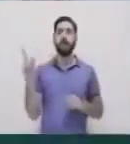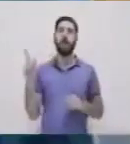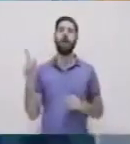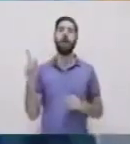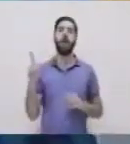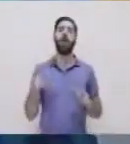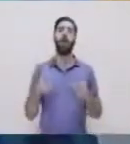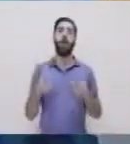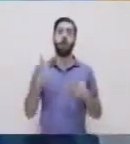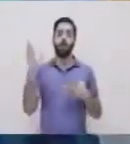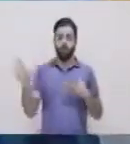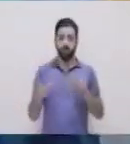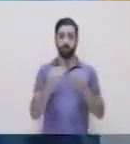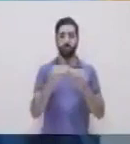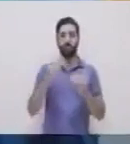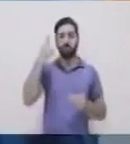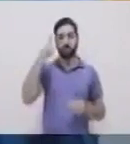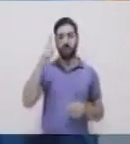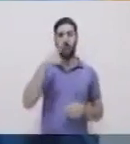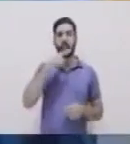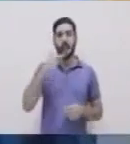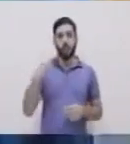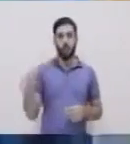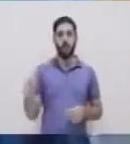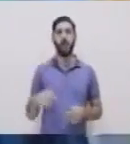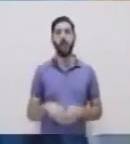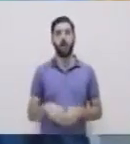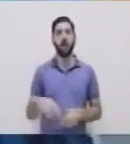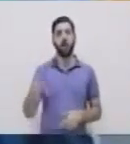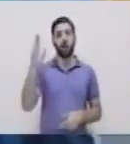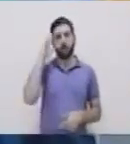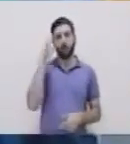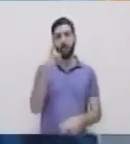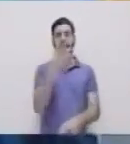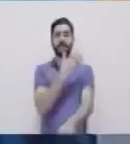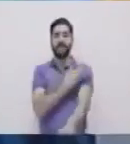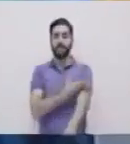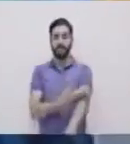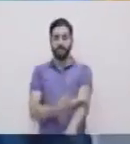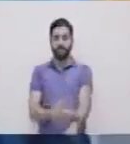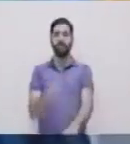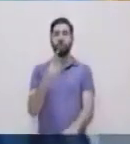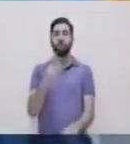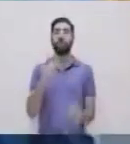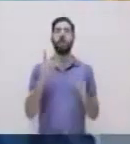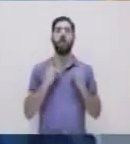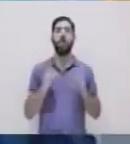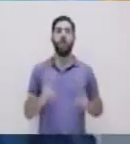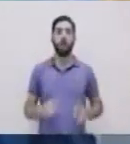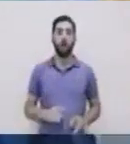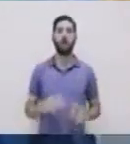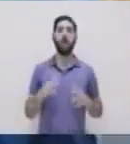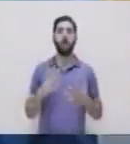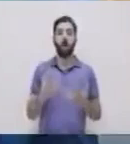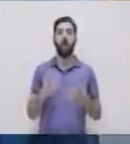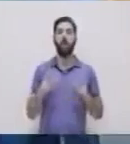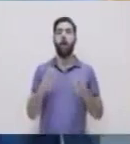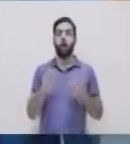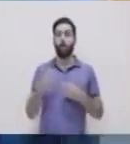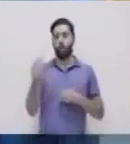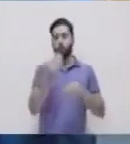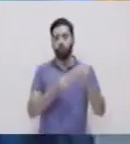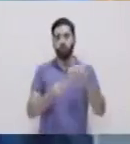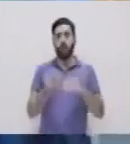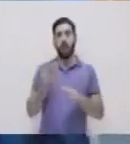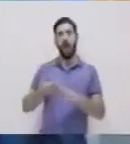es la adquisición del lenguaje. Debemos de recordar que a través de la historia el ser humano ha desarrollado el lenguaje. Recordemos de qué